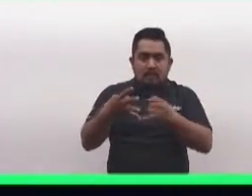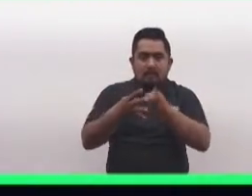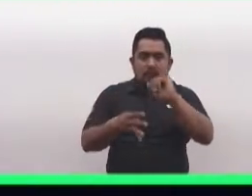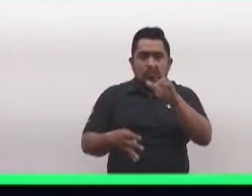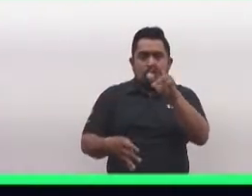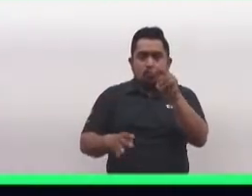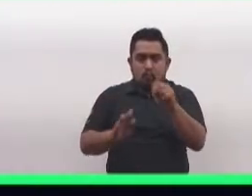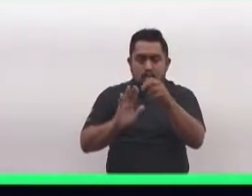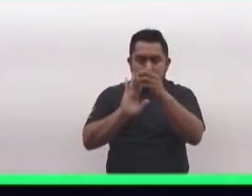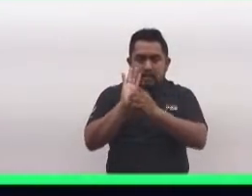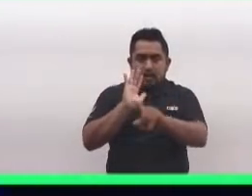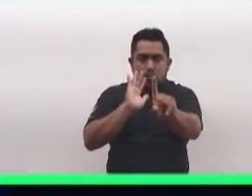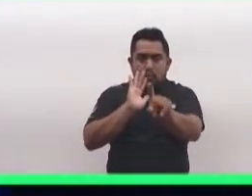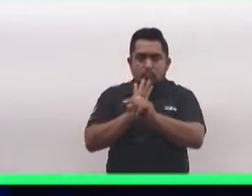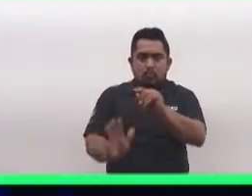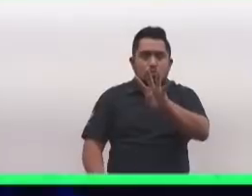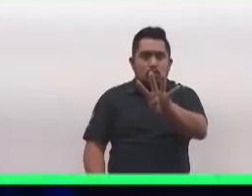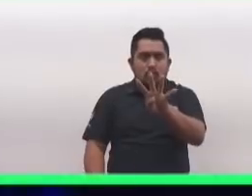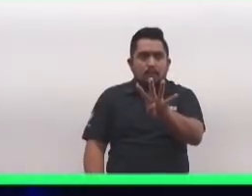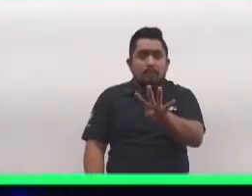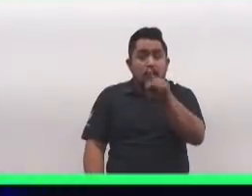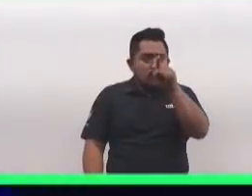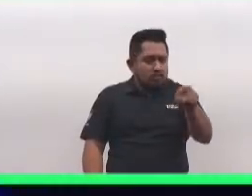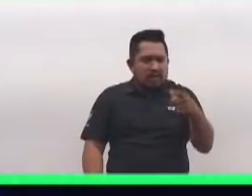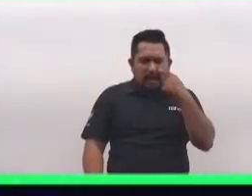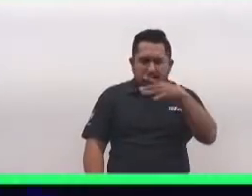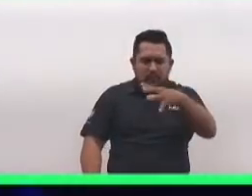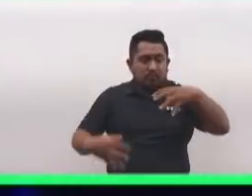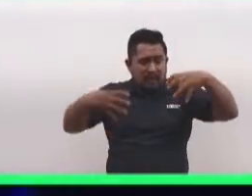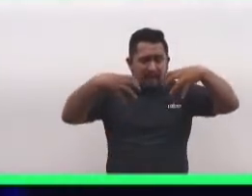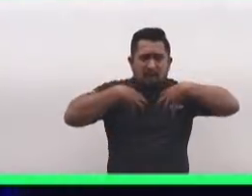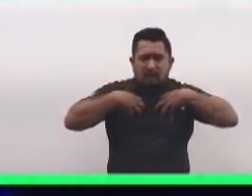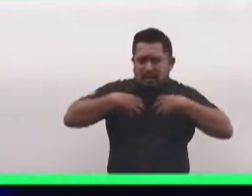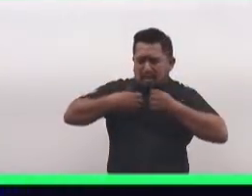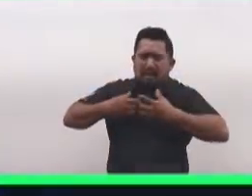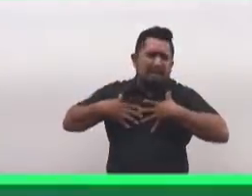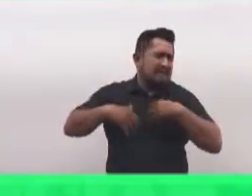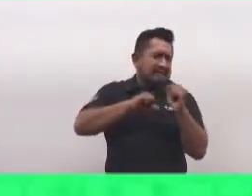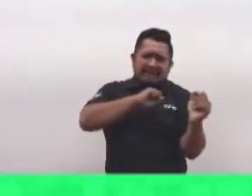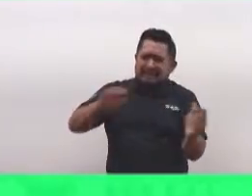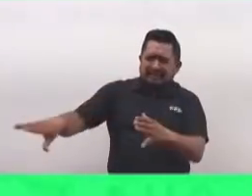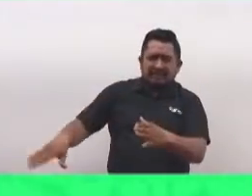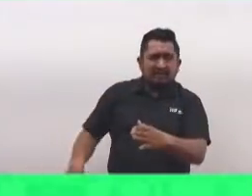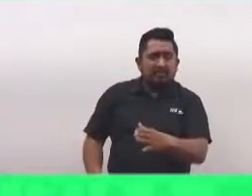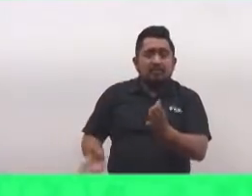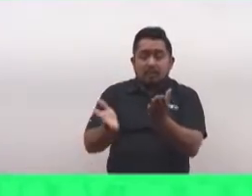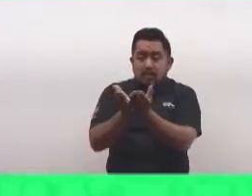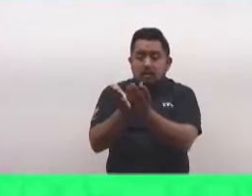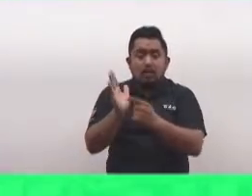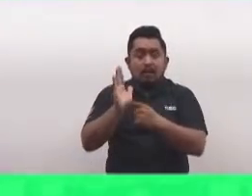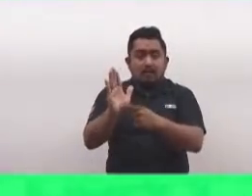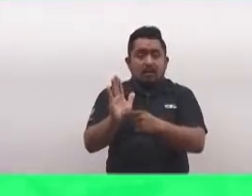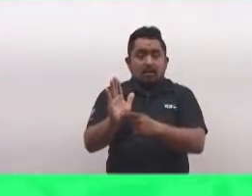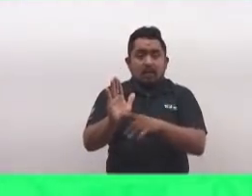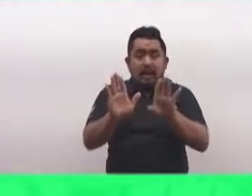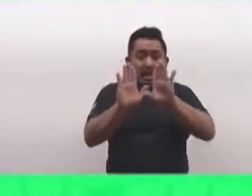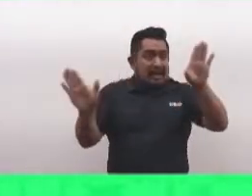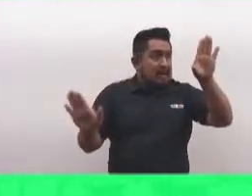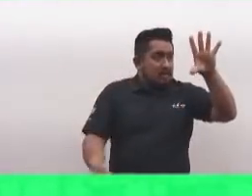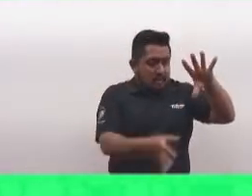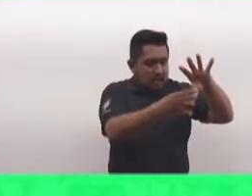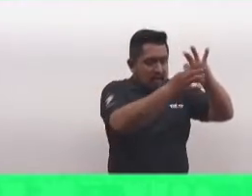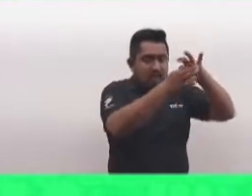da una clave maravillosa por si usted se quiere quitar la vida por si la ha perdido por si está desmotivado dice en él estaba la vida